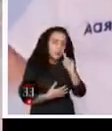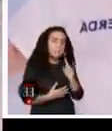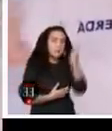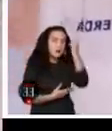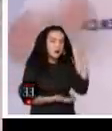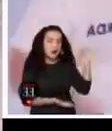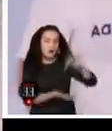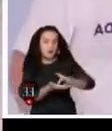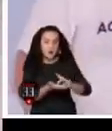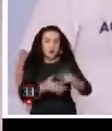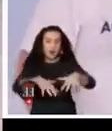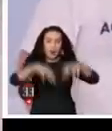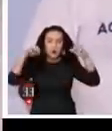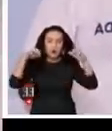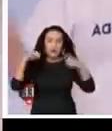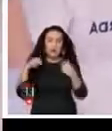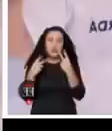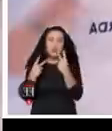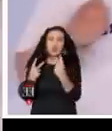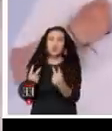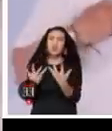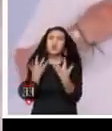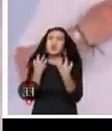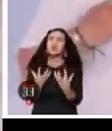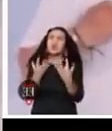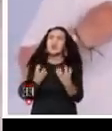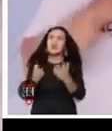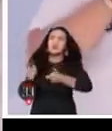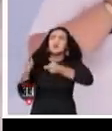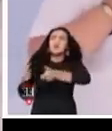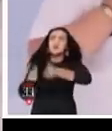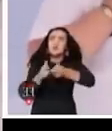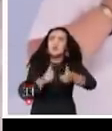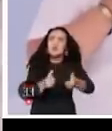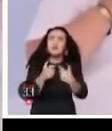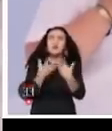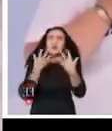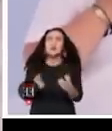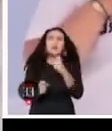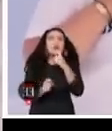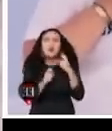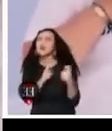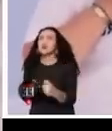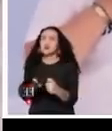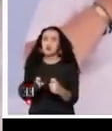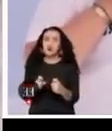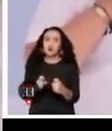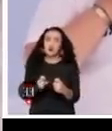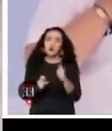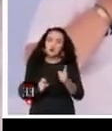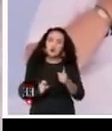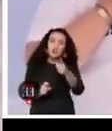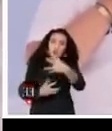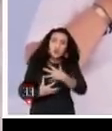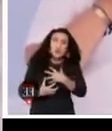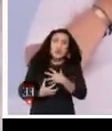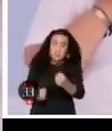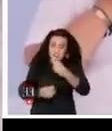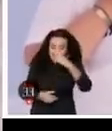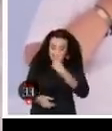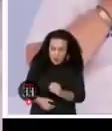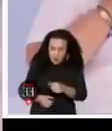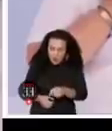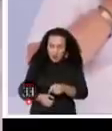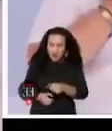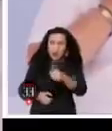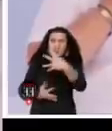yo quería matarlos yo quería matarlos porque me habían quitado uno de mis seres queridos amigo